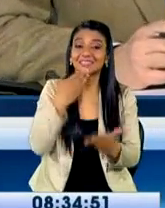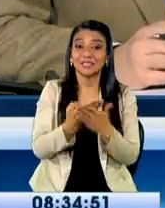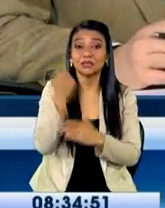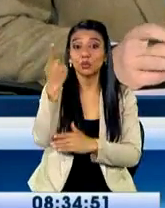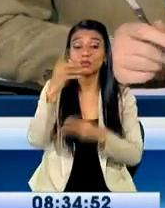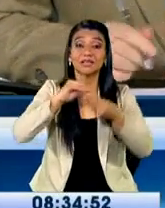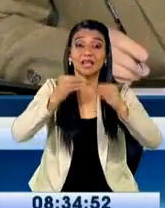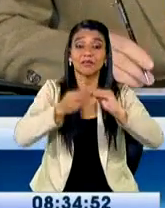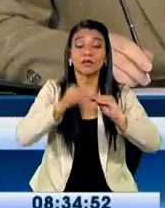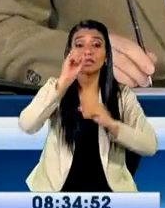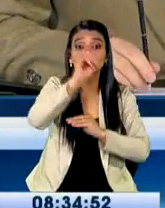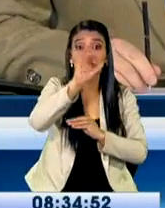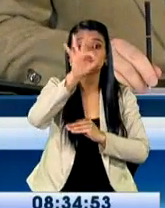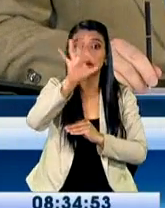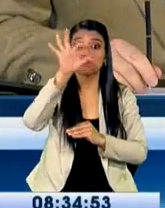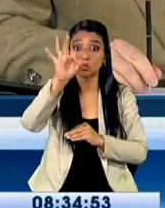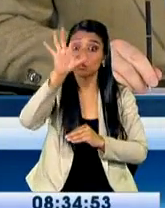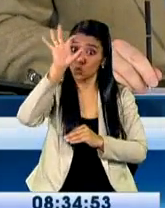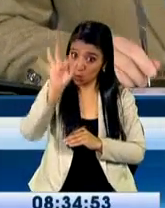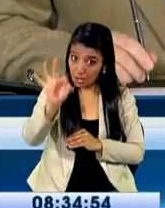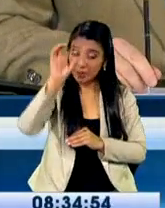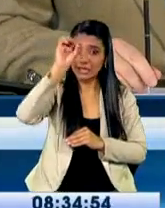es el